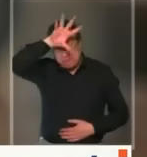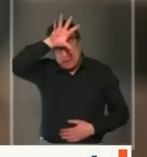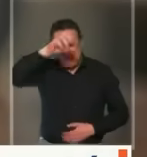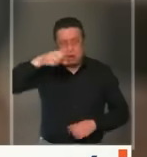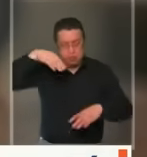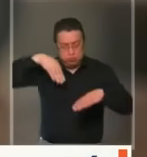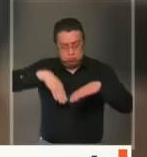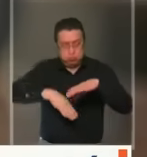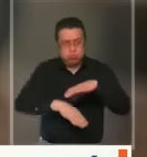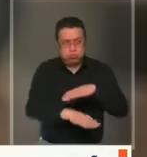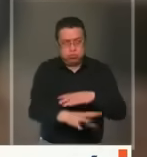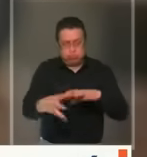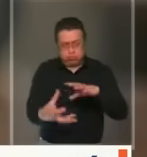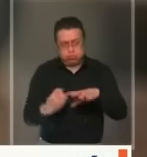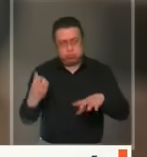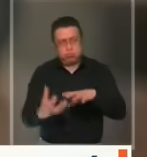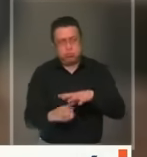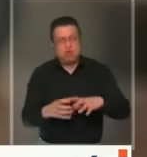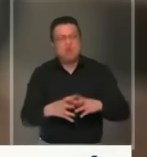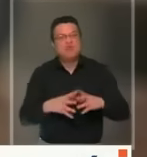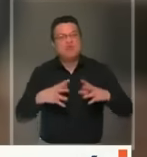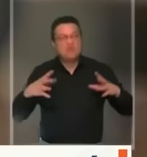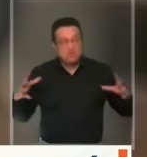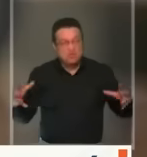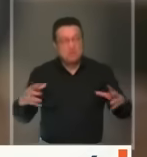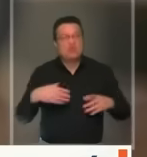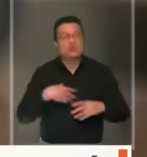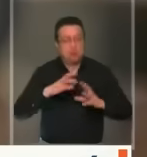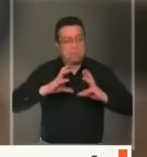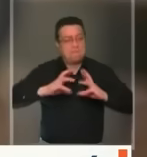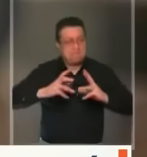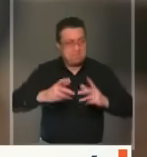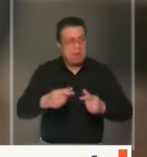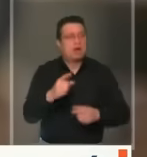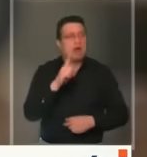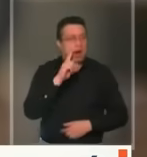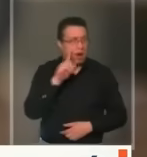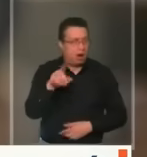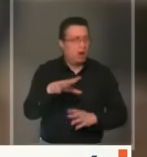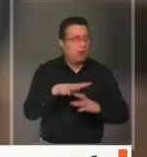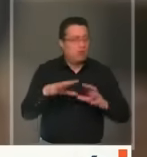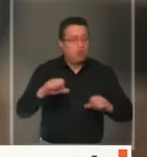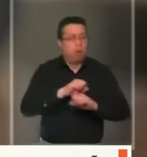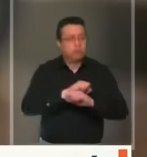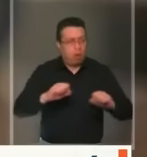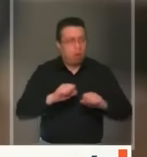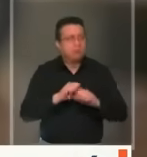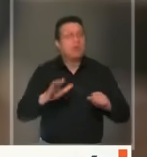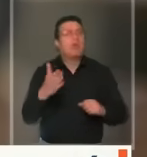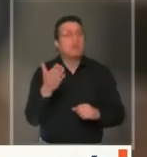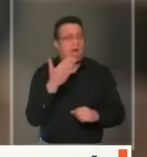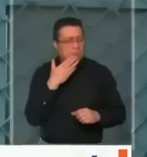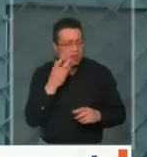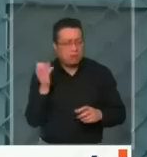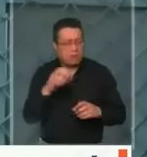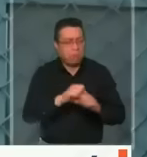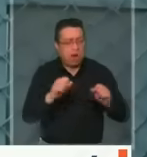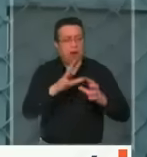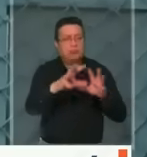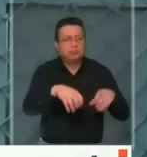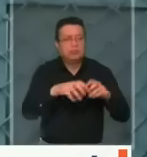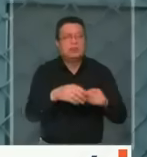movieron mucho escombro, ocuparon harta maquinaria al parecer, explosivos tenemos entendido también que ocuparon.